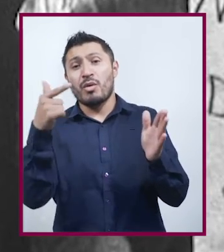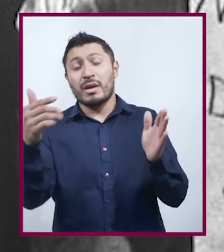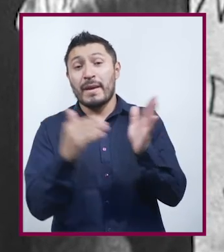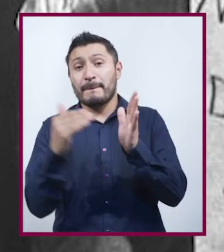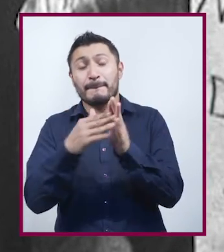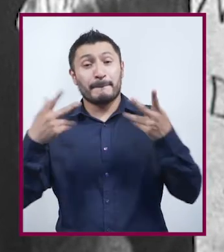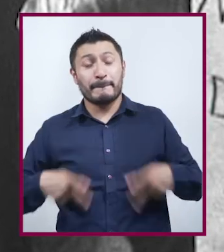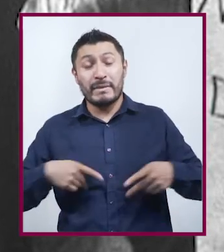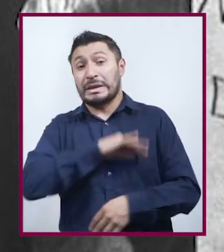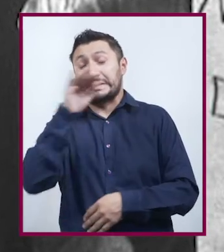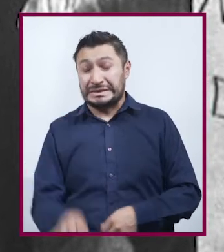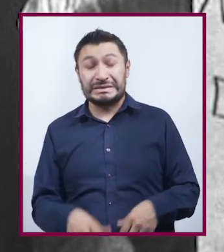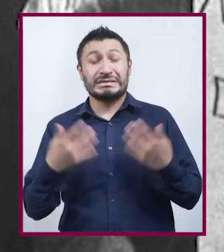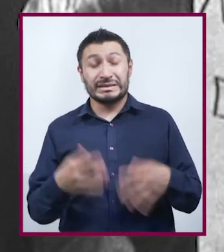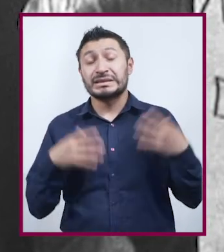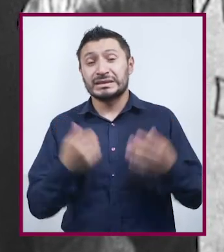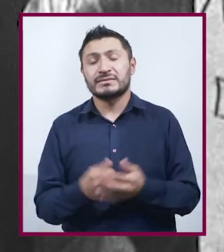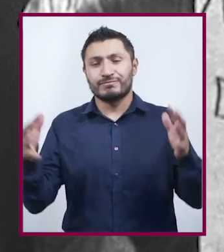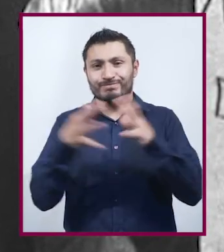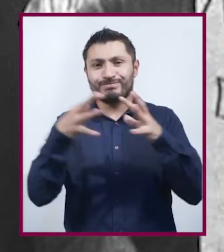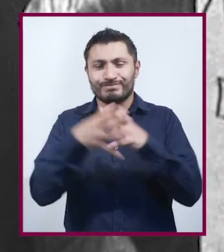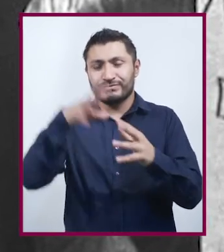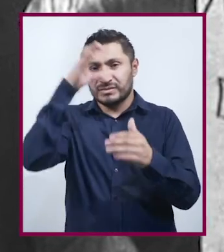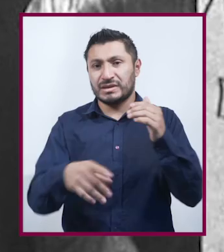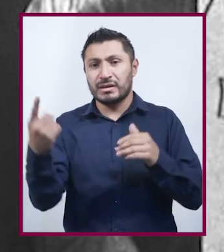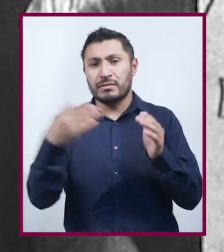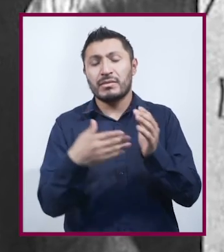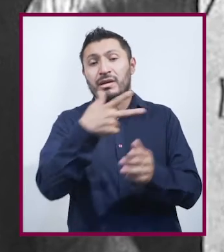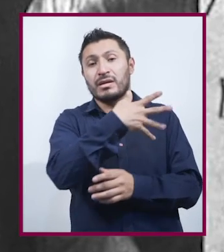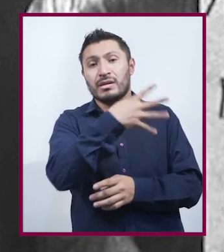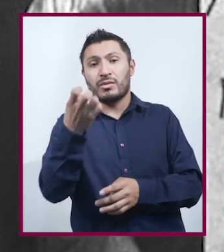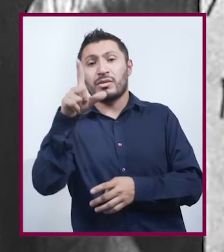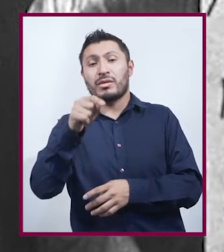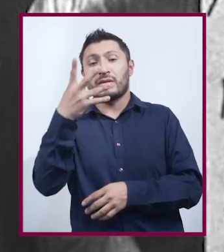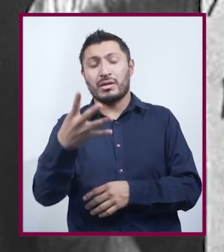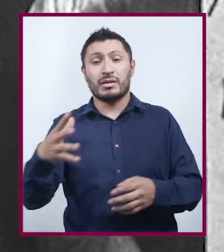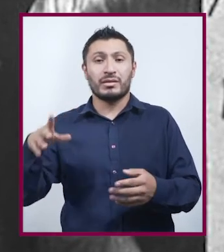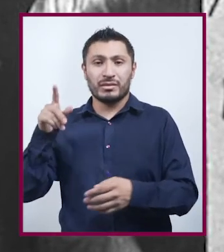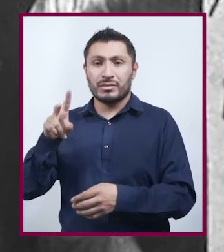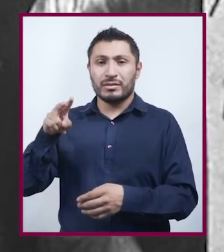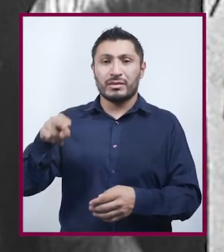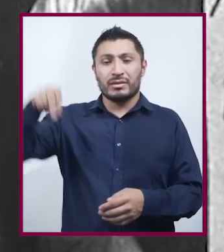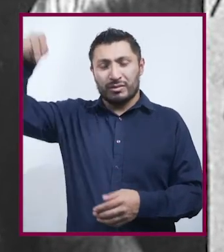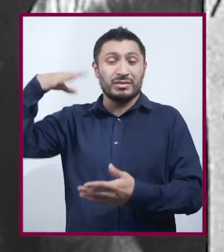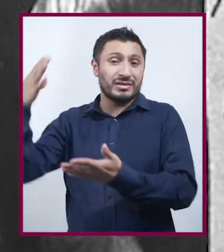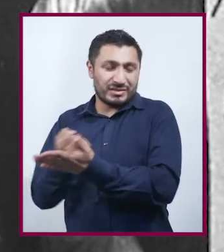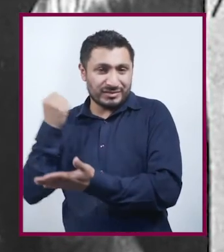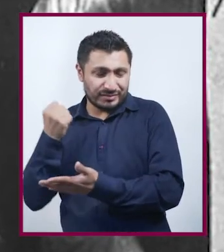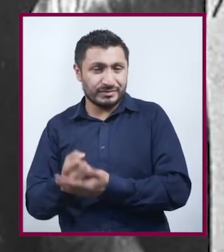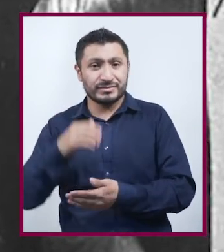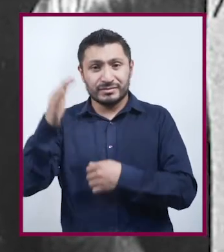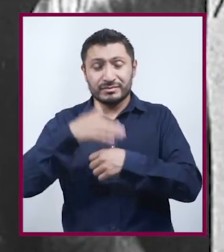5.7 millones de personas. La guerra concluyó en 1975 con la victoria del norte y al